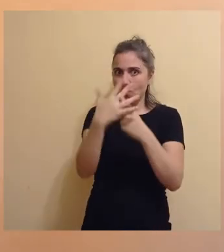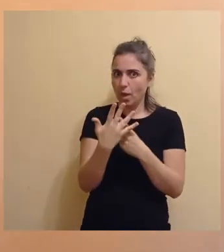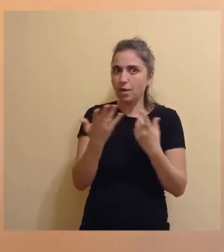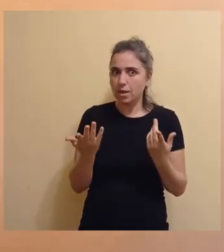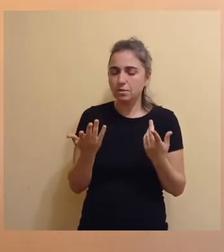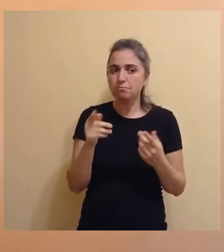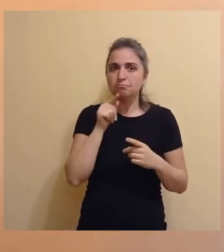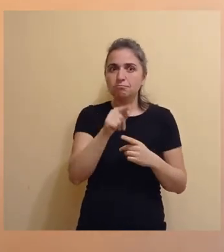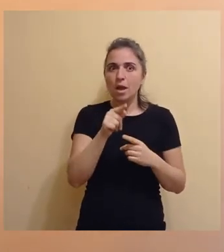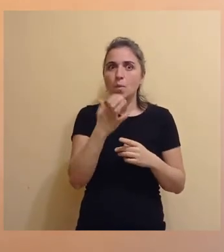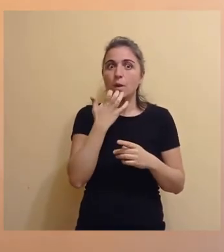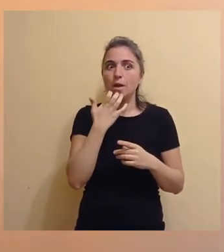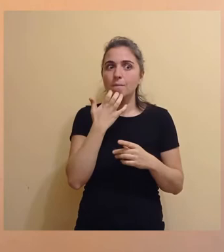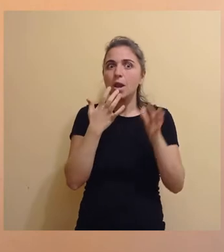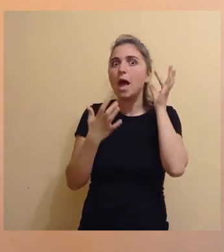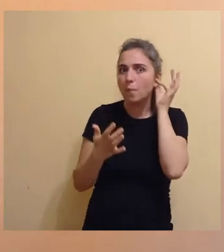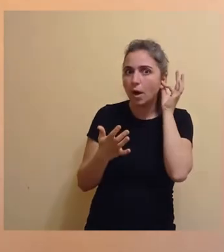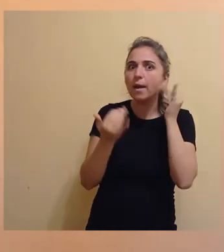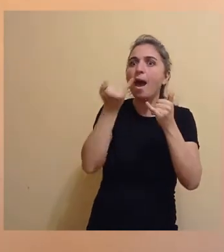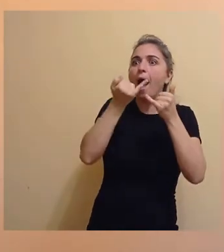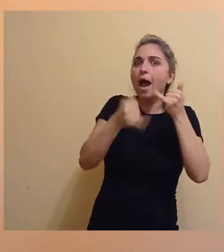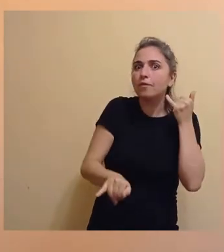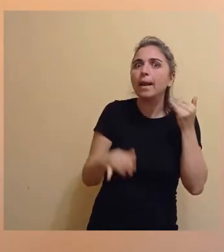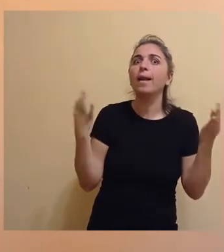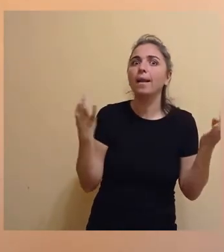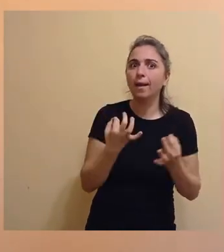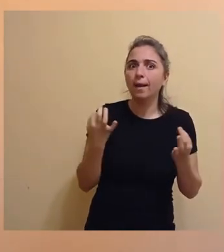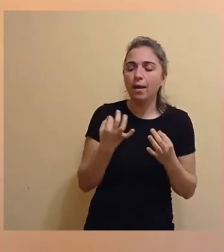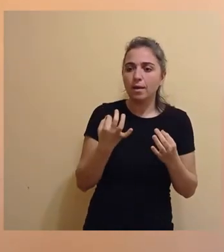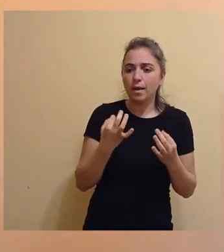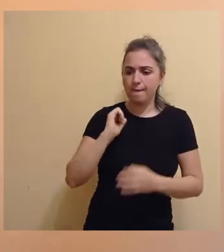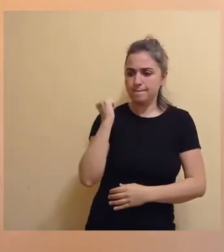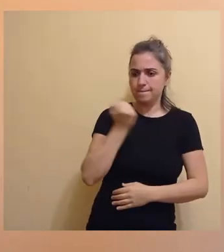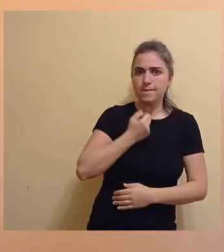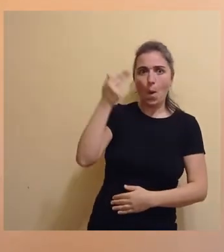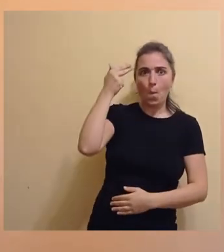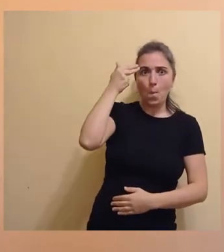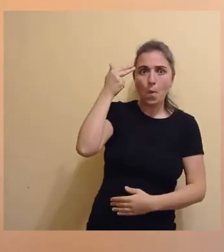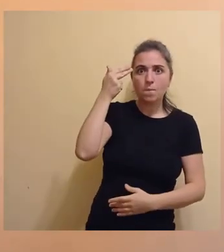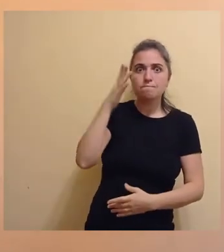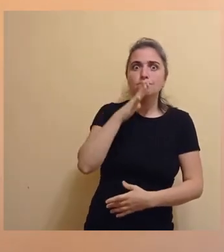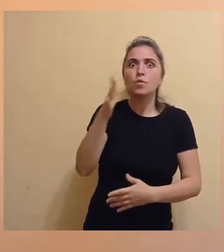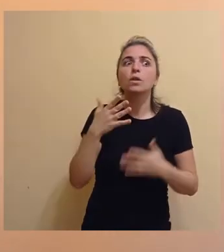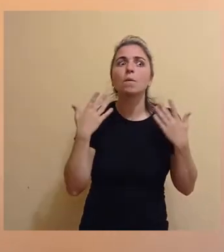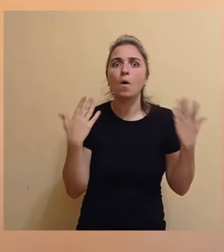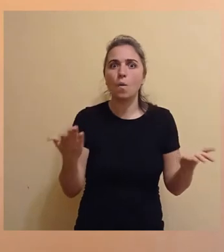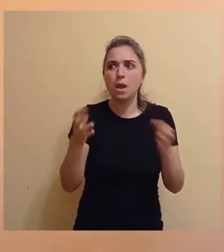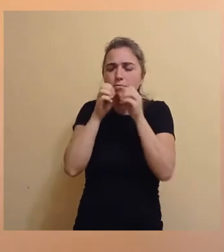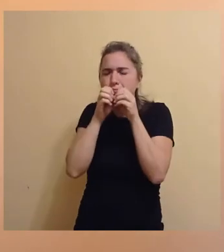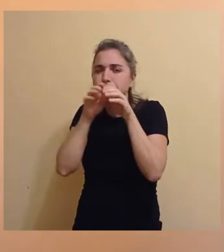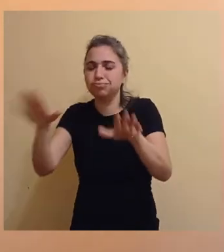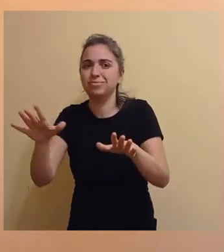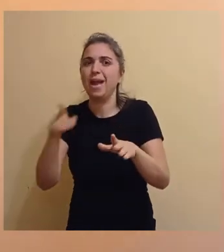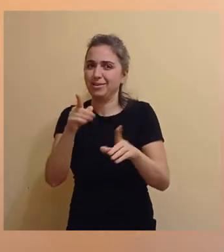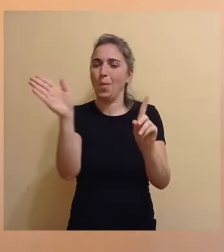conocen casos, ¿no? Donde incluso bueno, es un asesinato, ¿no? La mujer al final se quita la vida, se suicida